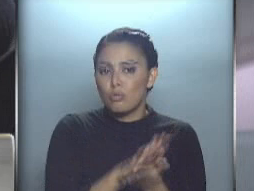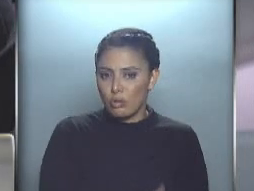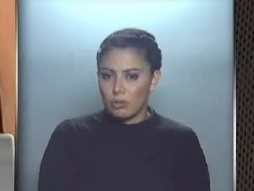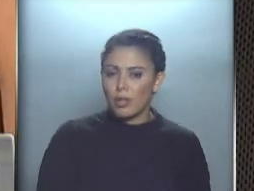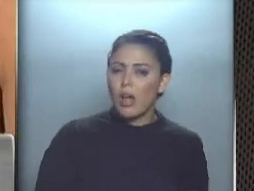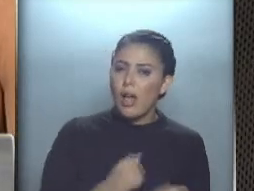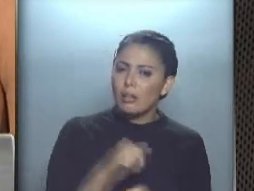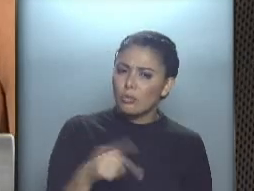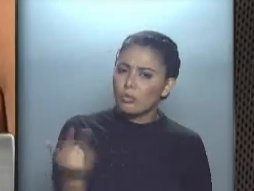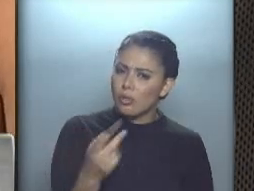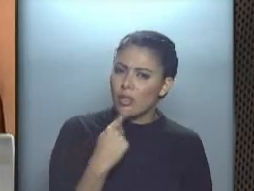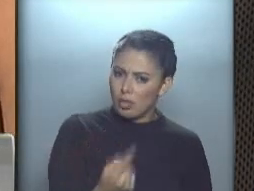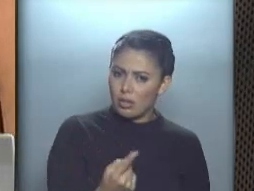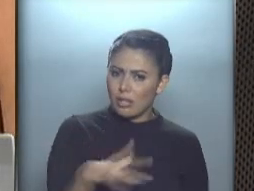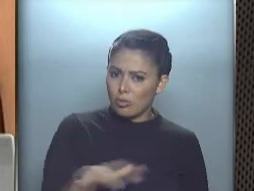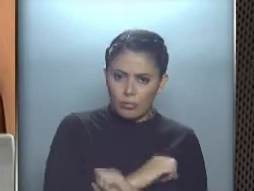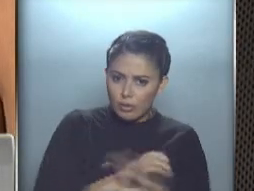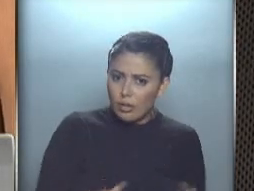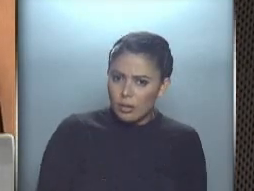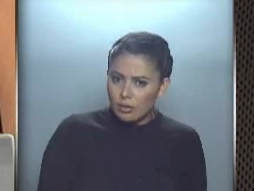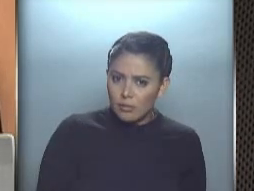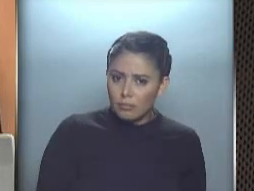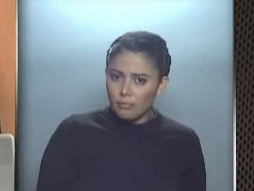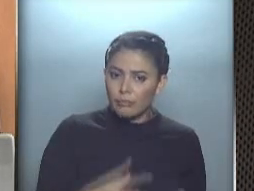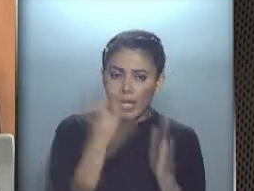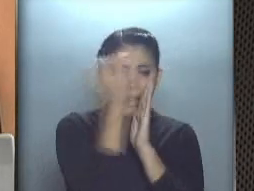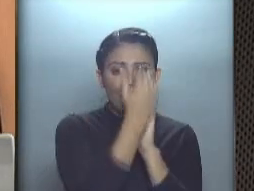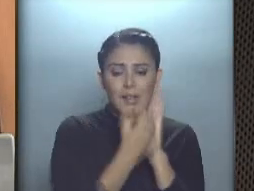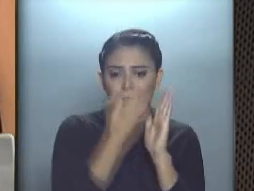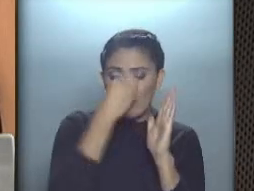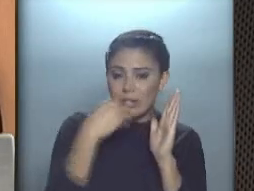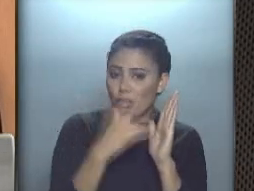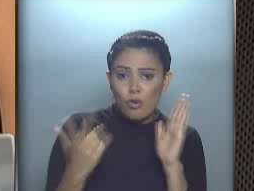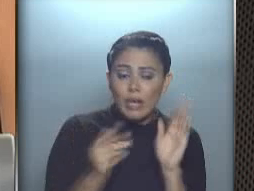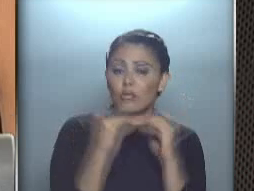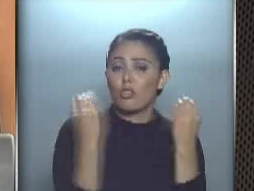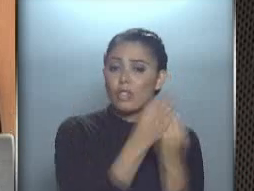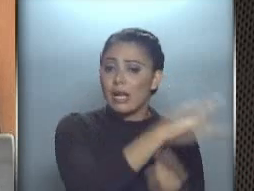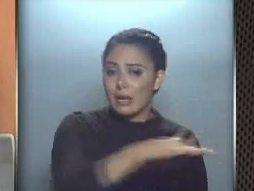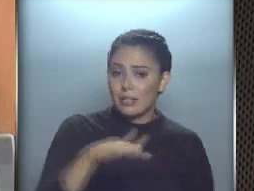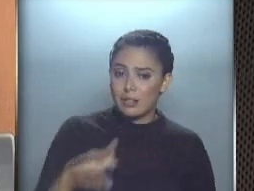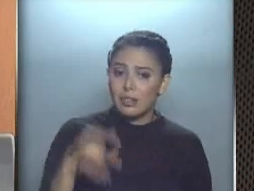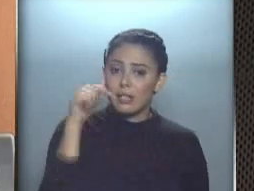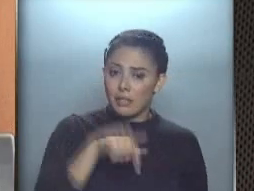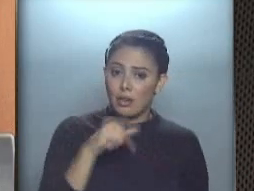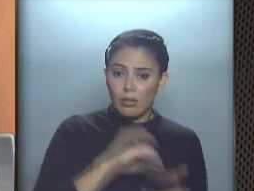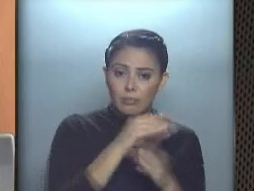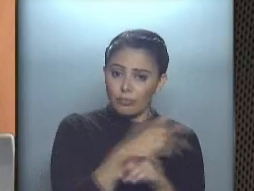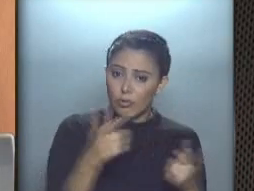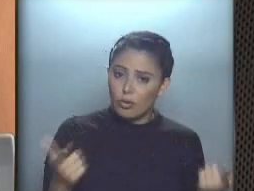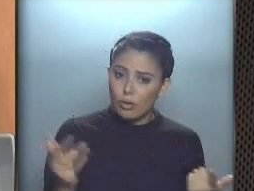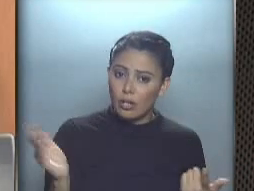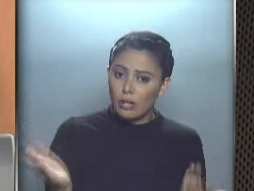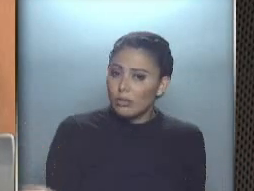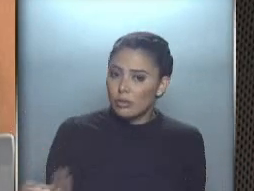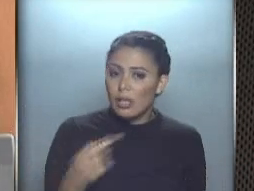por lo que están planteando ustedes, la situación es caótica, porque ni siquiera está el listado real de la cantidad de chicos que están sin vacantes en las